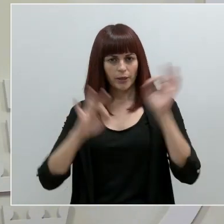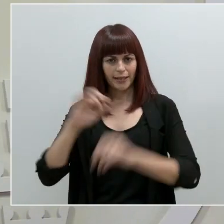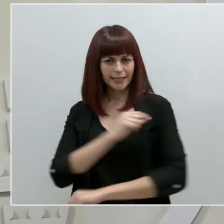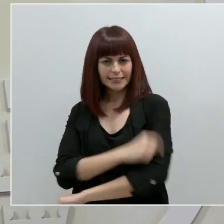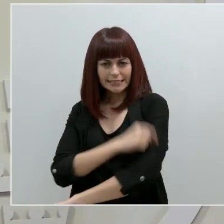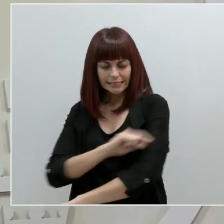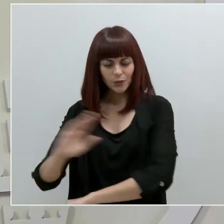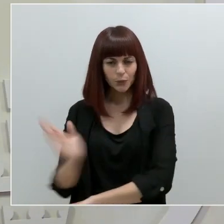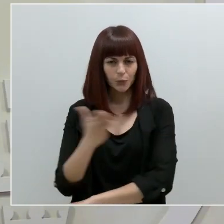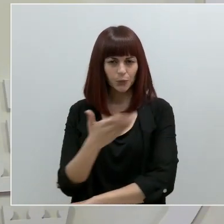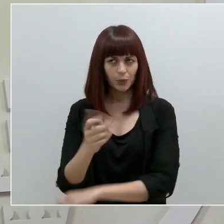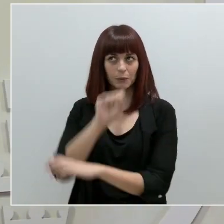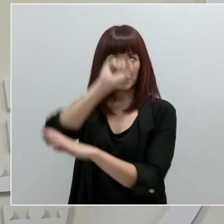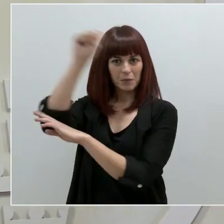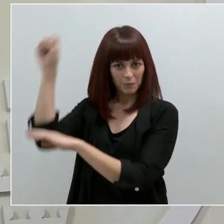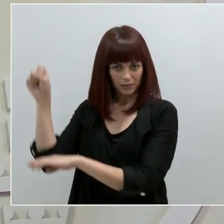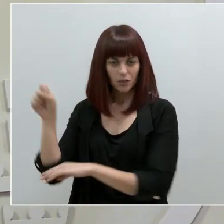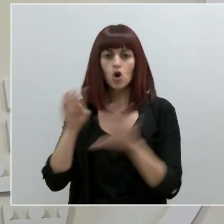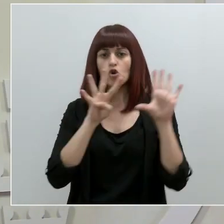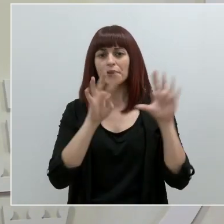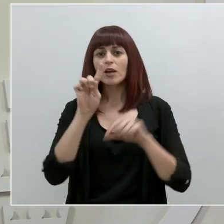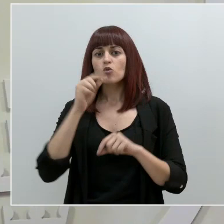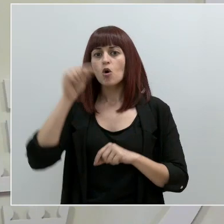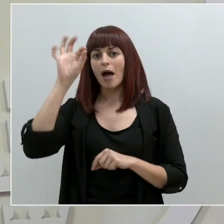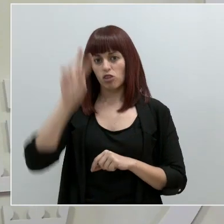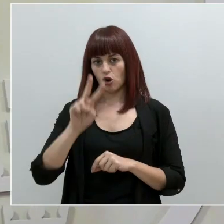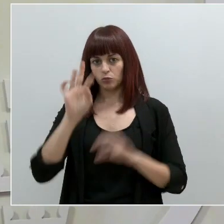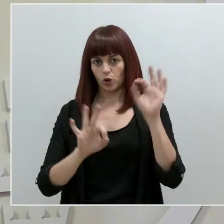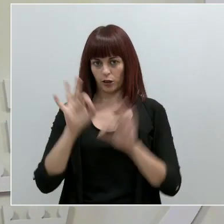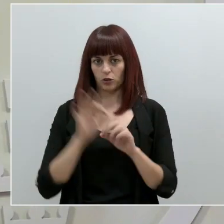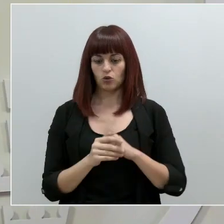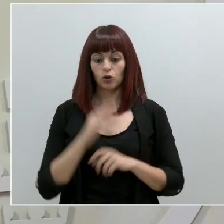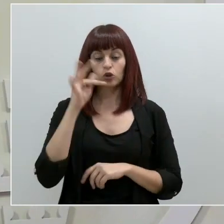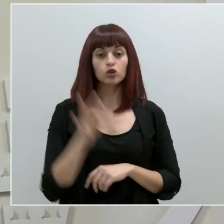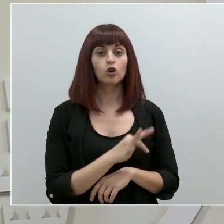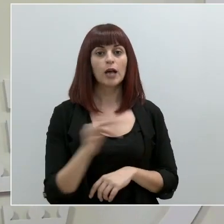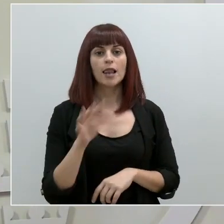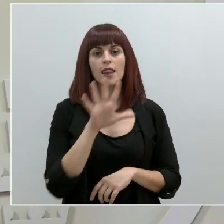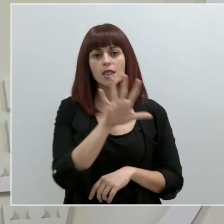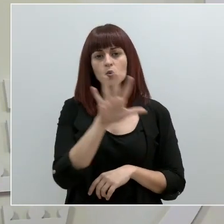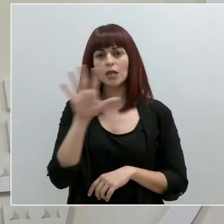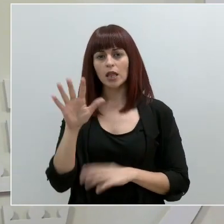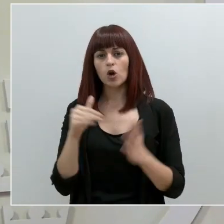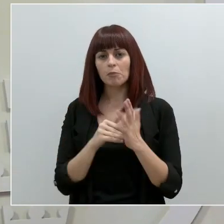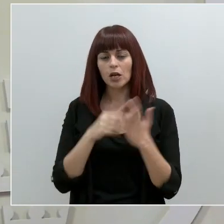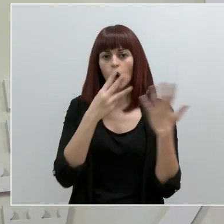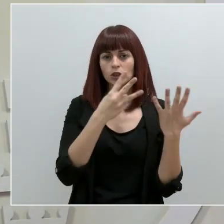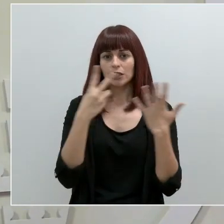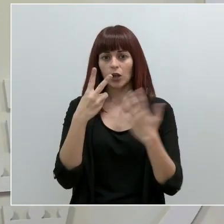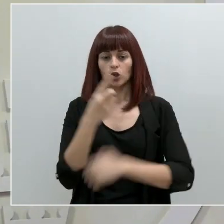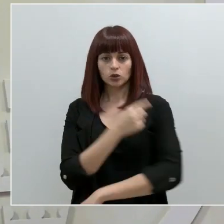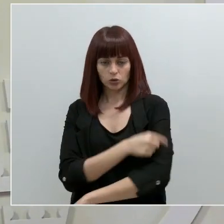dosis administradas sobre las entregadas, un 91,2%, y un total de 55.082